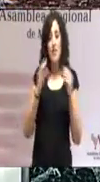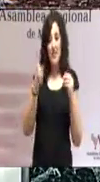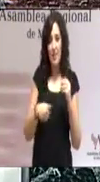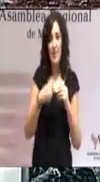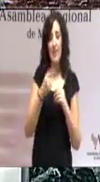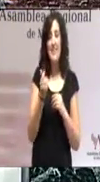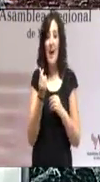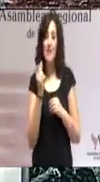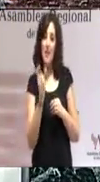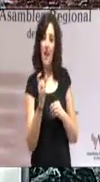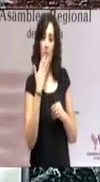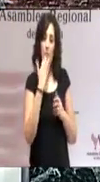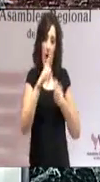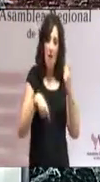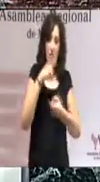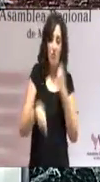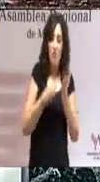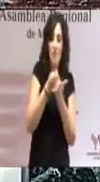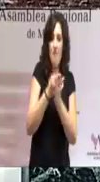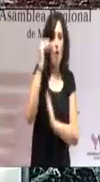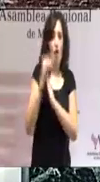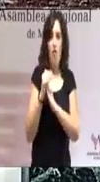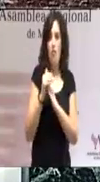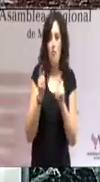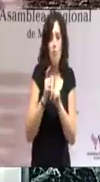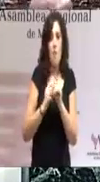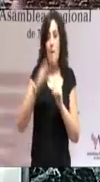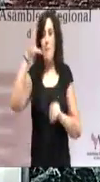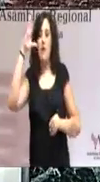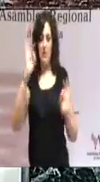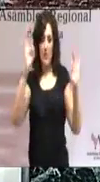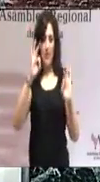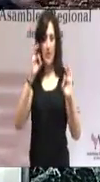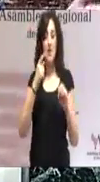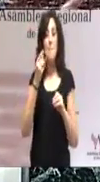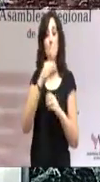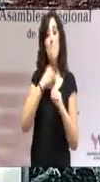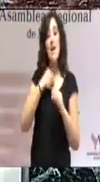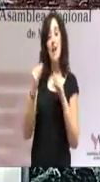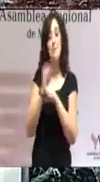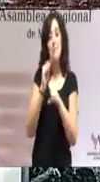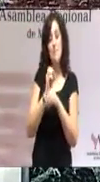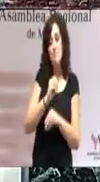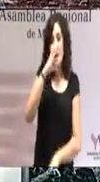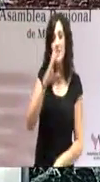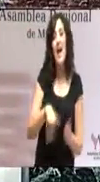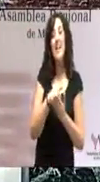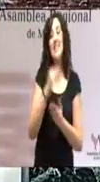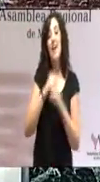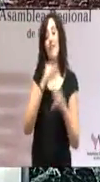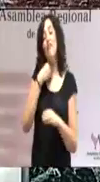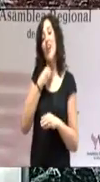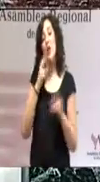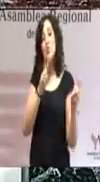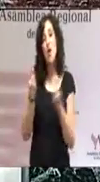lo ha hecho este gobierno no ha aprobado ningún incremento de tasa universitaria. Hemos incrementado las becas, hemos creado becas nuevas y hemos aprobado un plan de